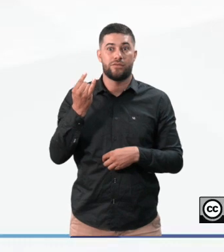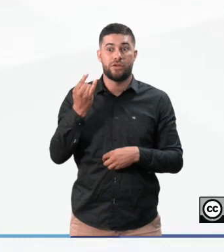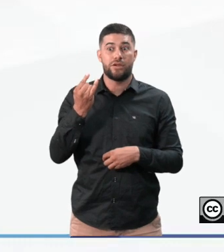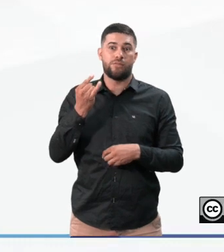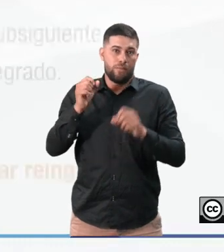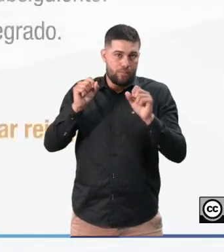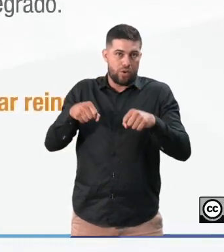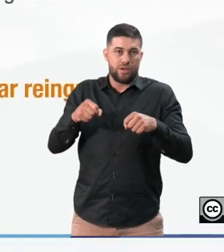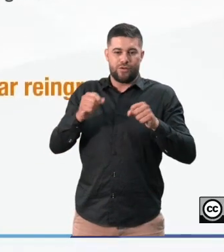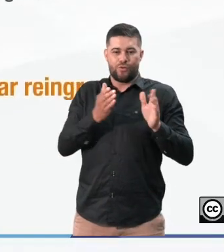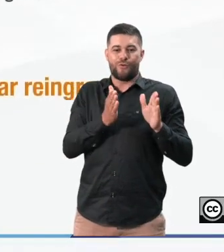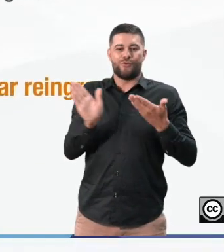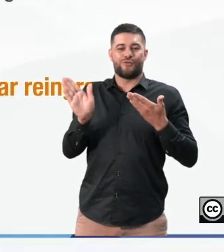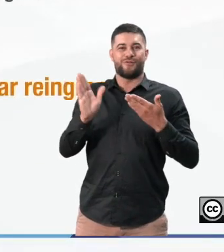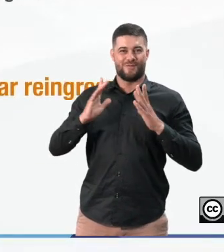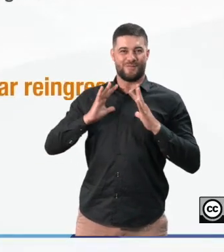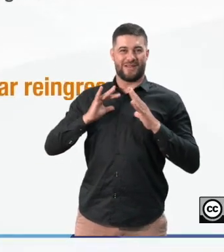universidad.